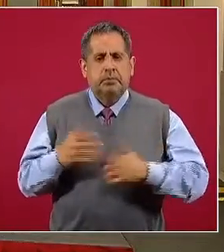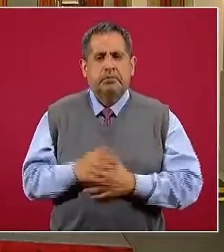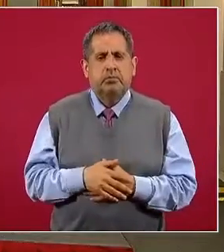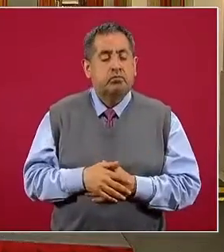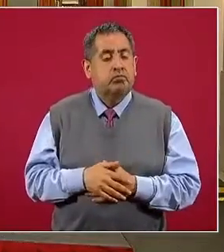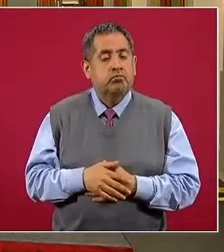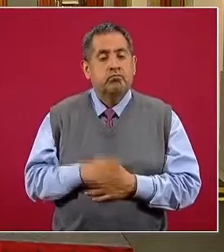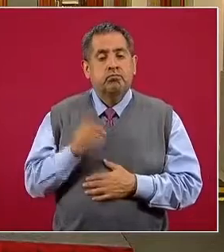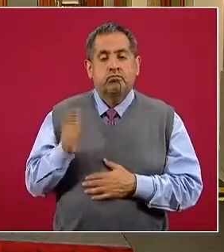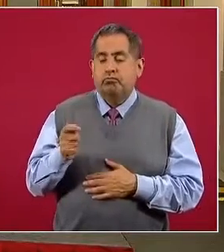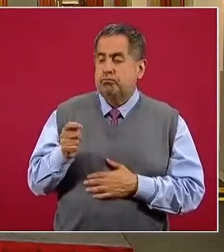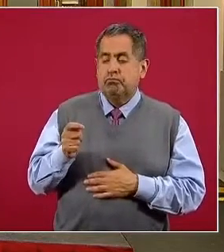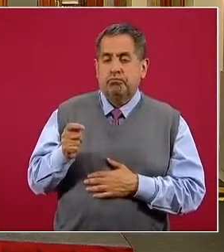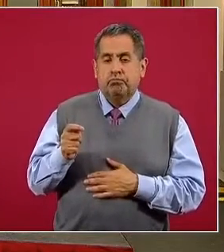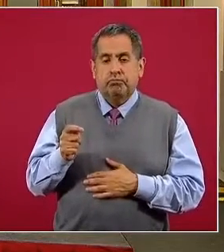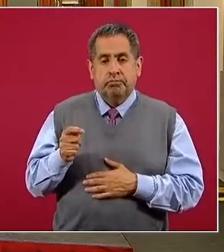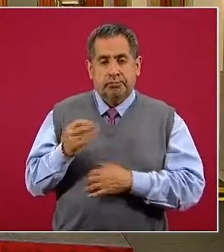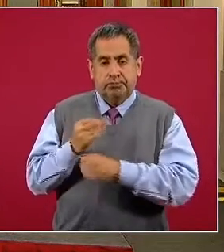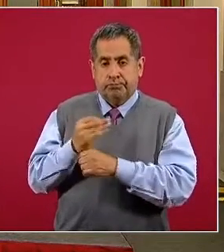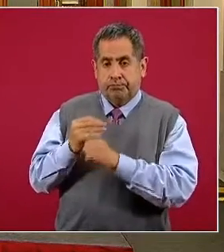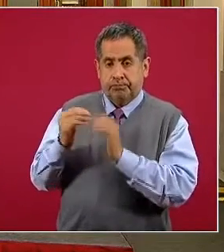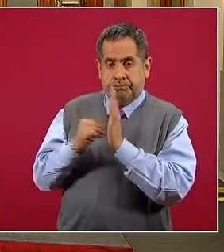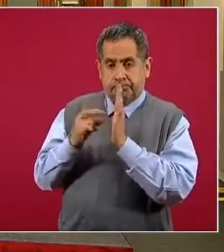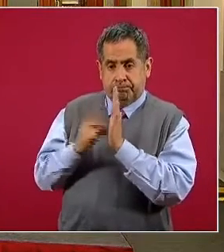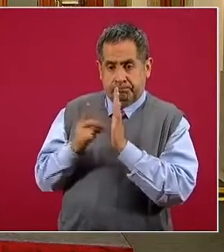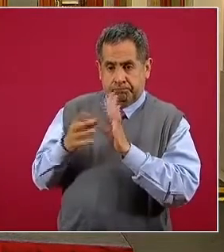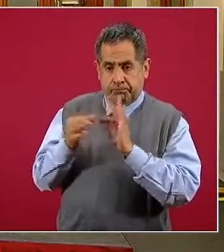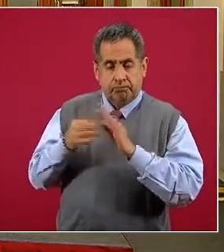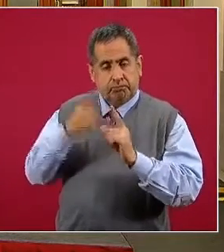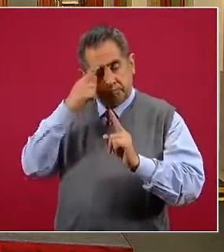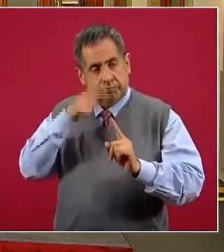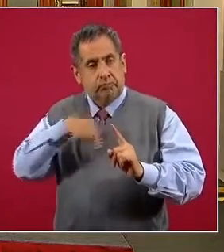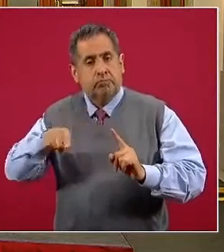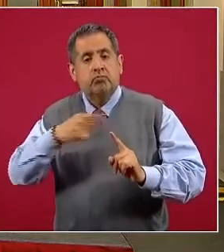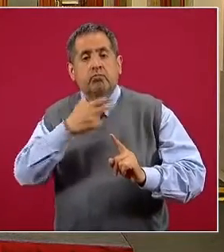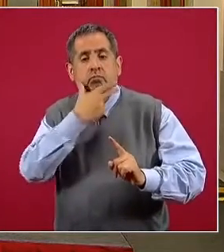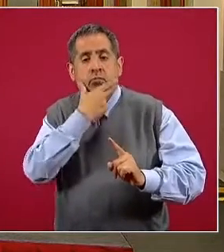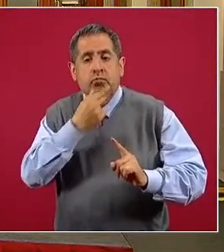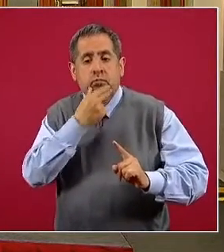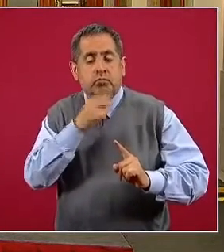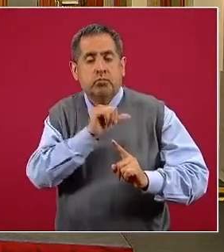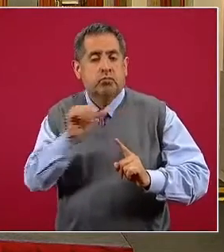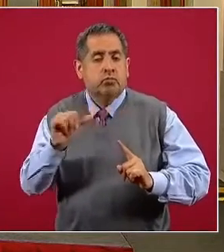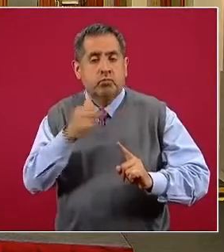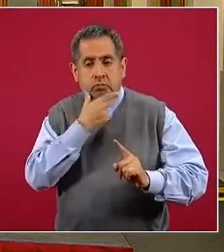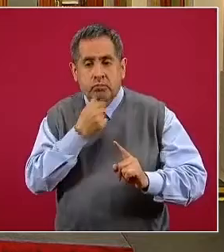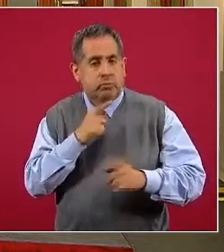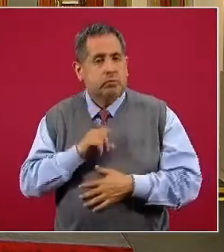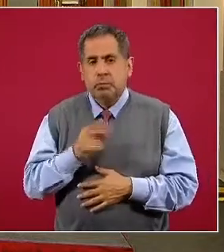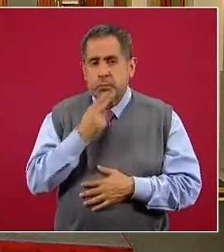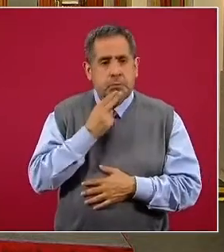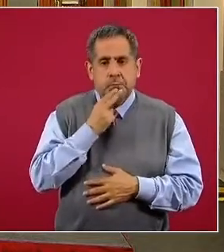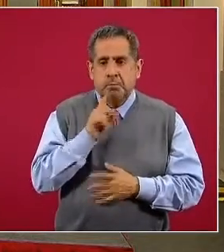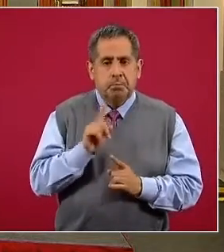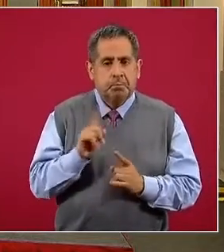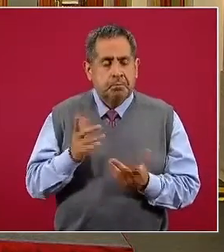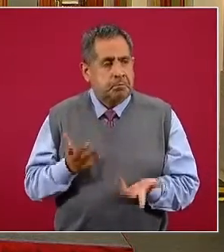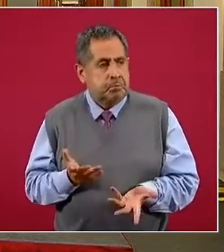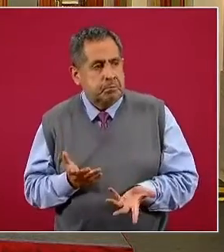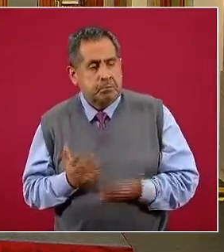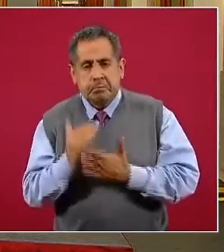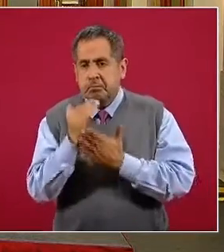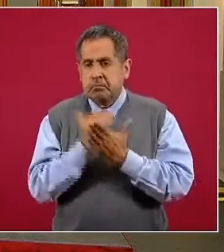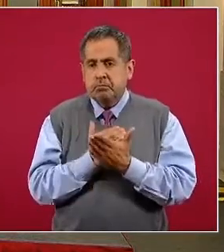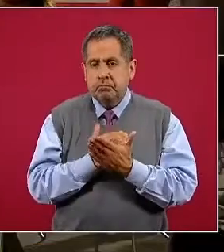el método que está a disposición de los hombres es uno de los métodos menos utilizados. Tengo